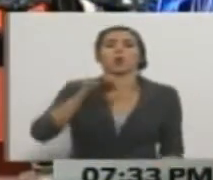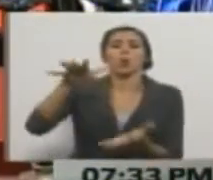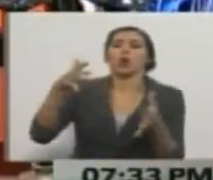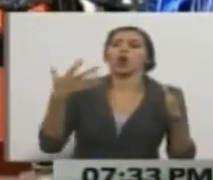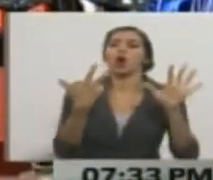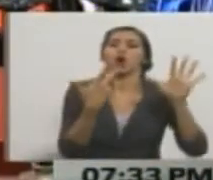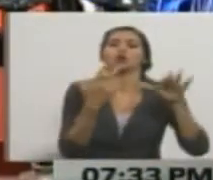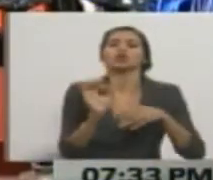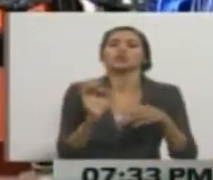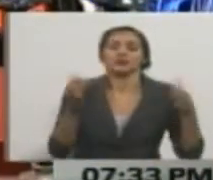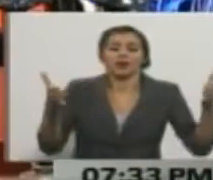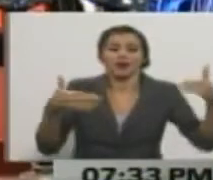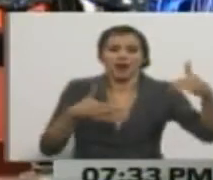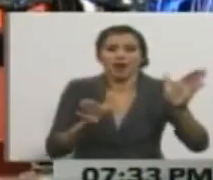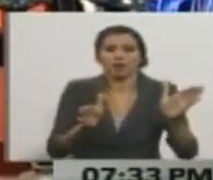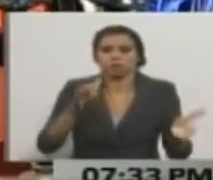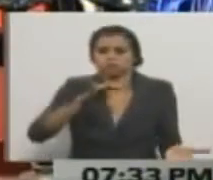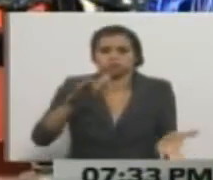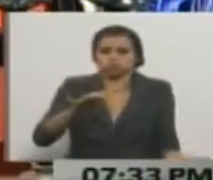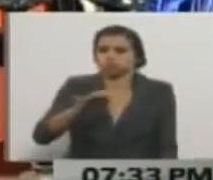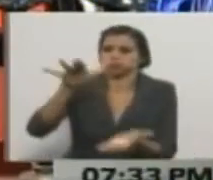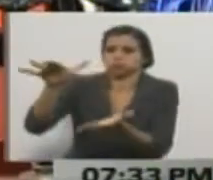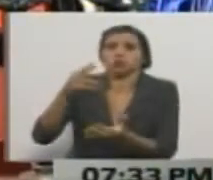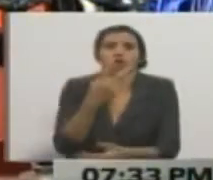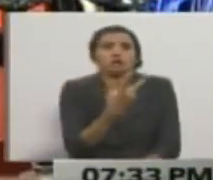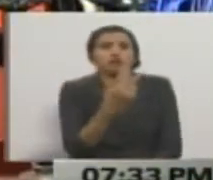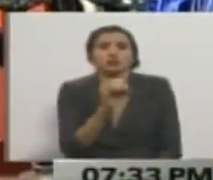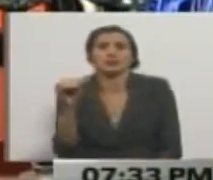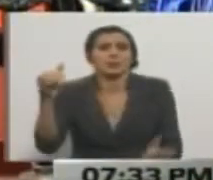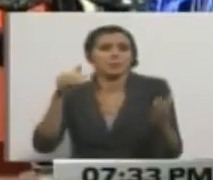al CNE, 200.000 planillas,